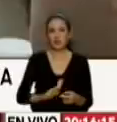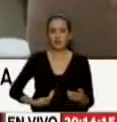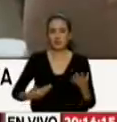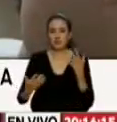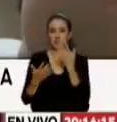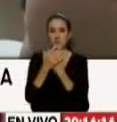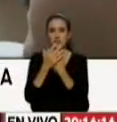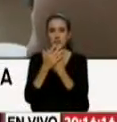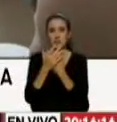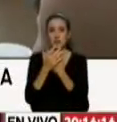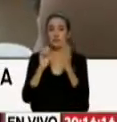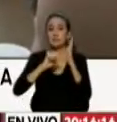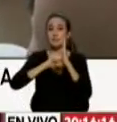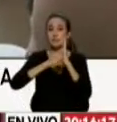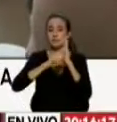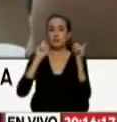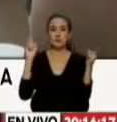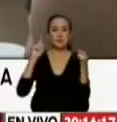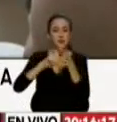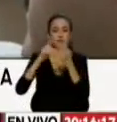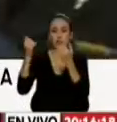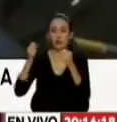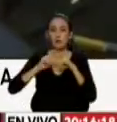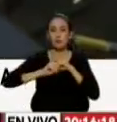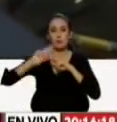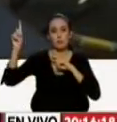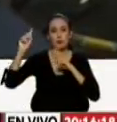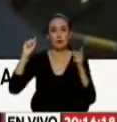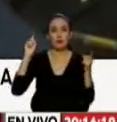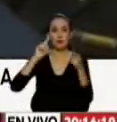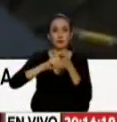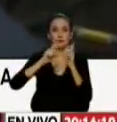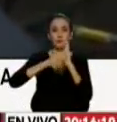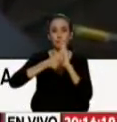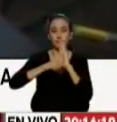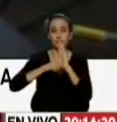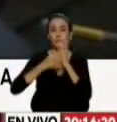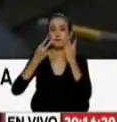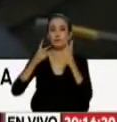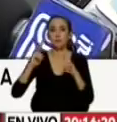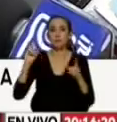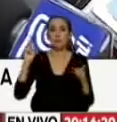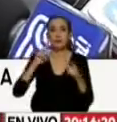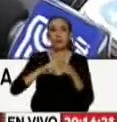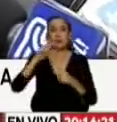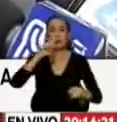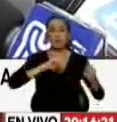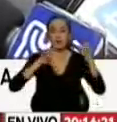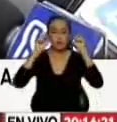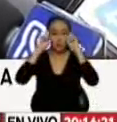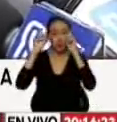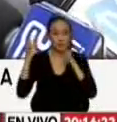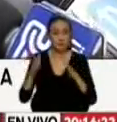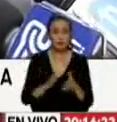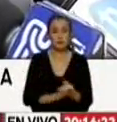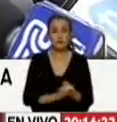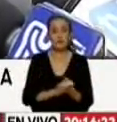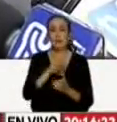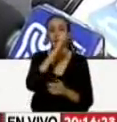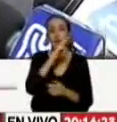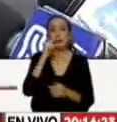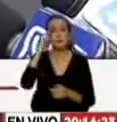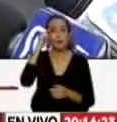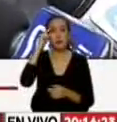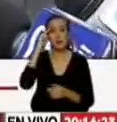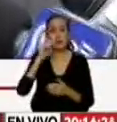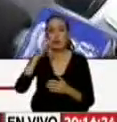detenido, el ex contralor Carlos Poli, quien está prófugo, el ex procurador Diego García y ex fiscales. Rafael Correa, Alexis Mera, Jorge Glass